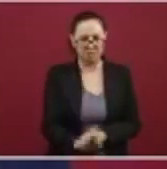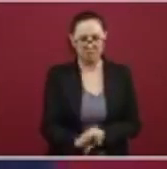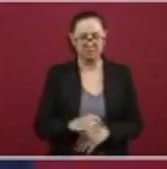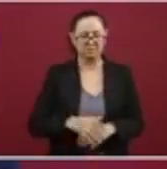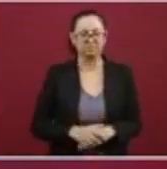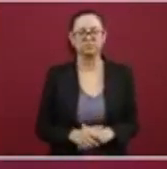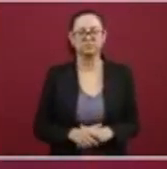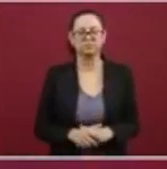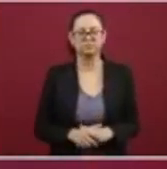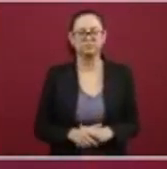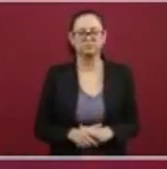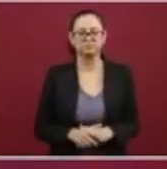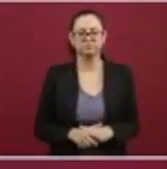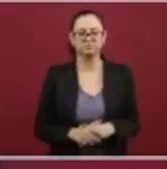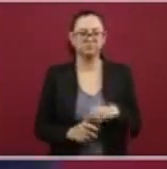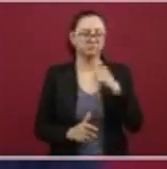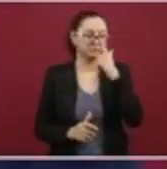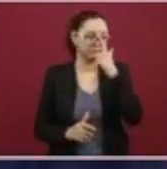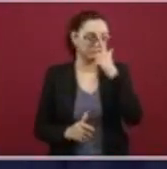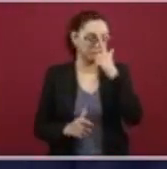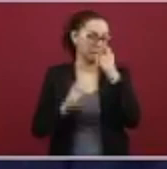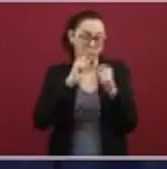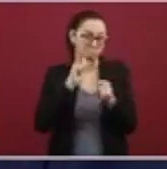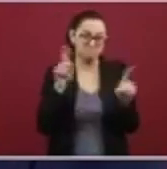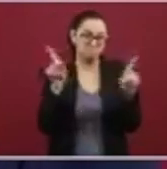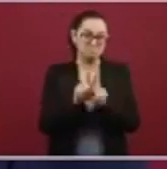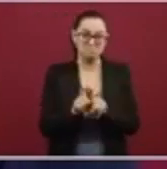dar seguridad